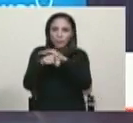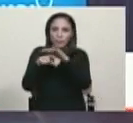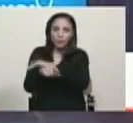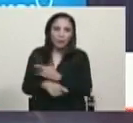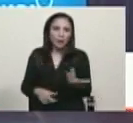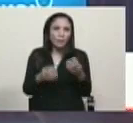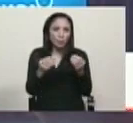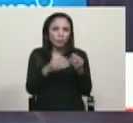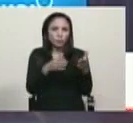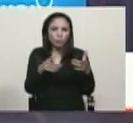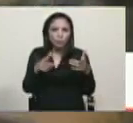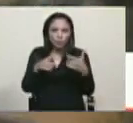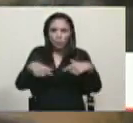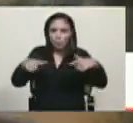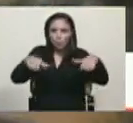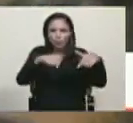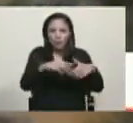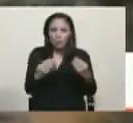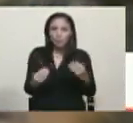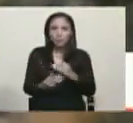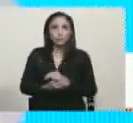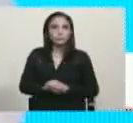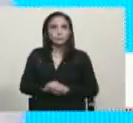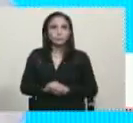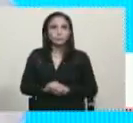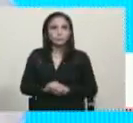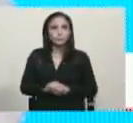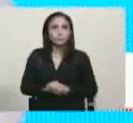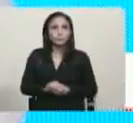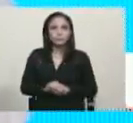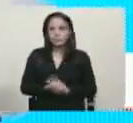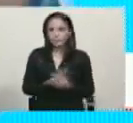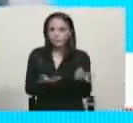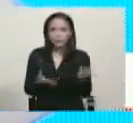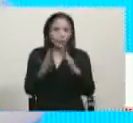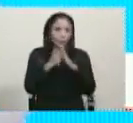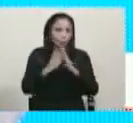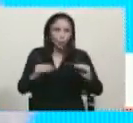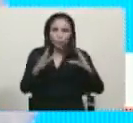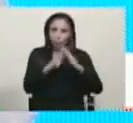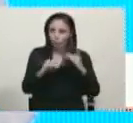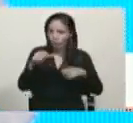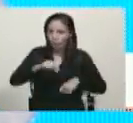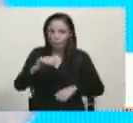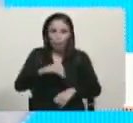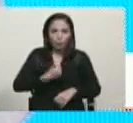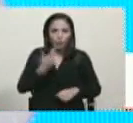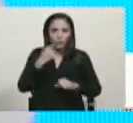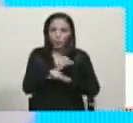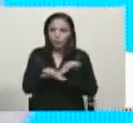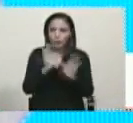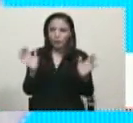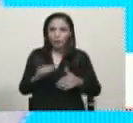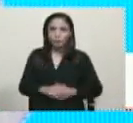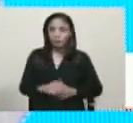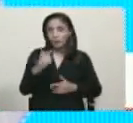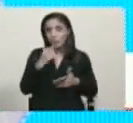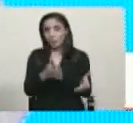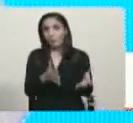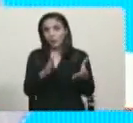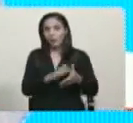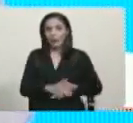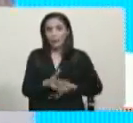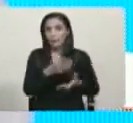grandes equipos o grandes comercializadoras de todo, todo. Aquí se vale todo. Para ganar el juego de la